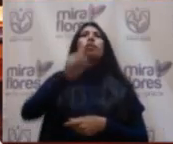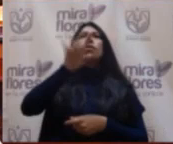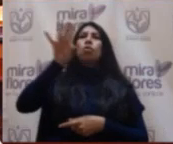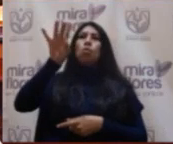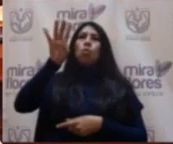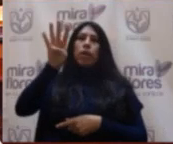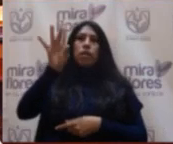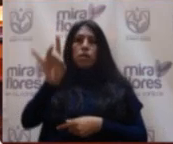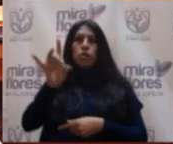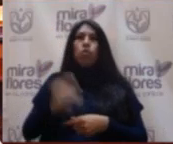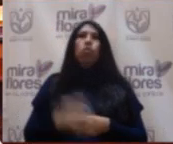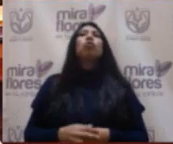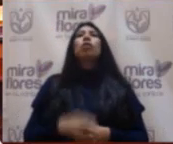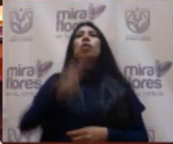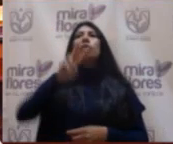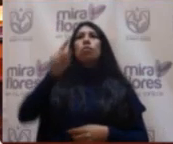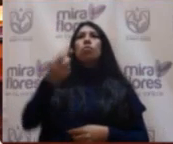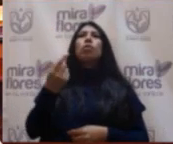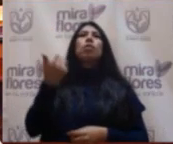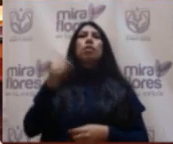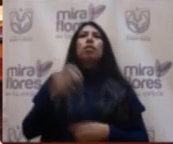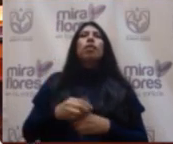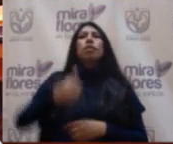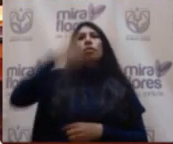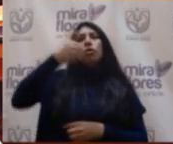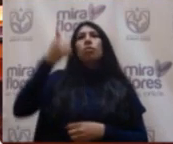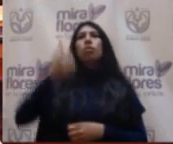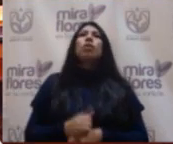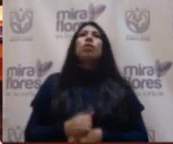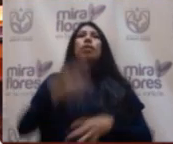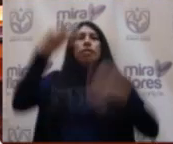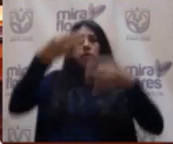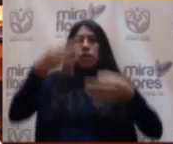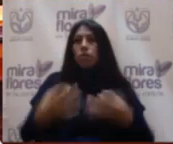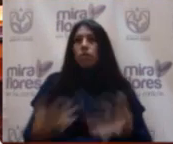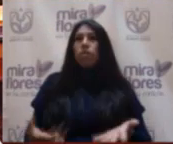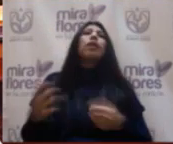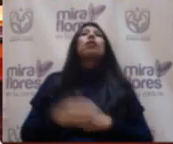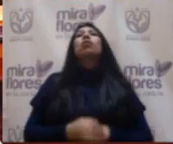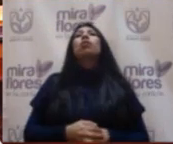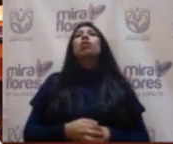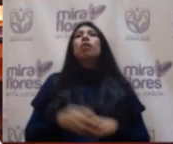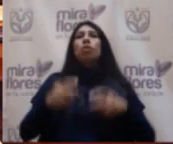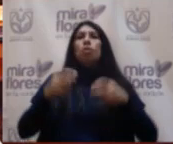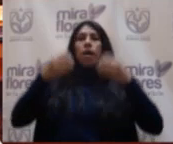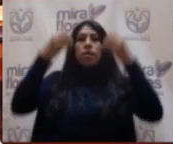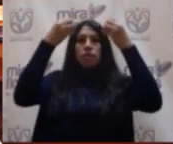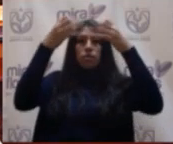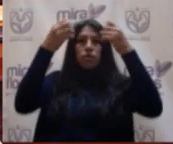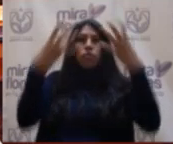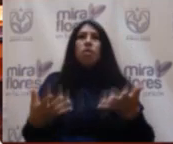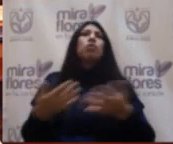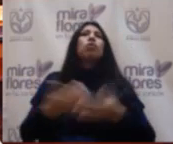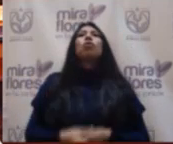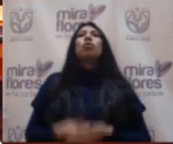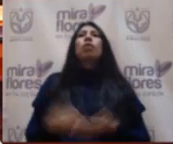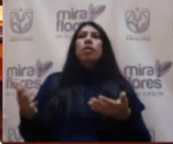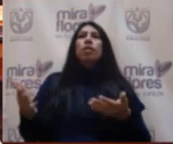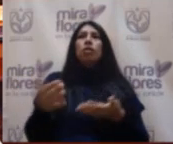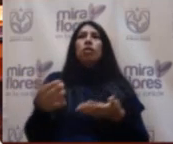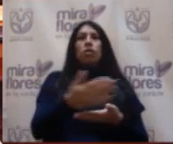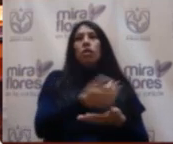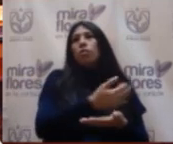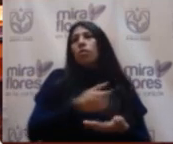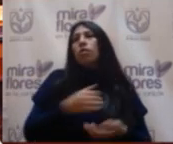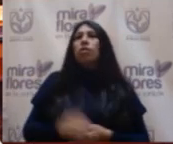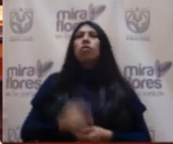140-178-2018-2016 de la Gerencia de Administración Tributaria, a través de los cuales informan sobre los resultados de la gestión de recaudación entre el